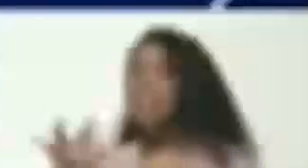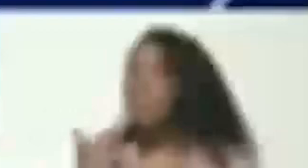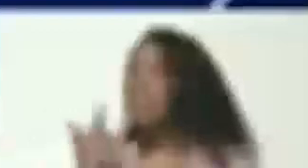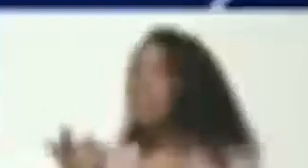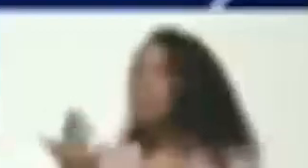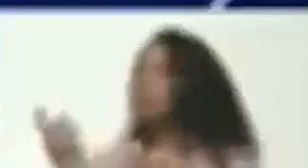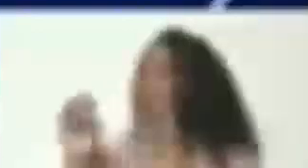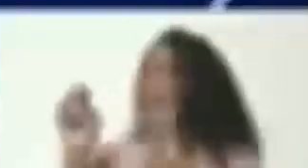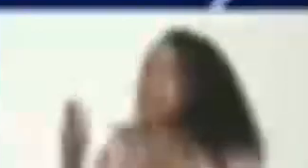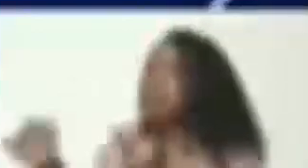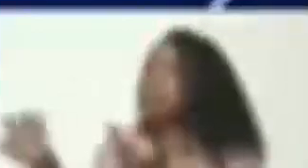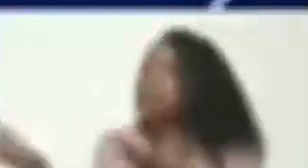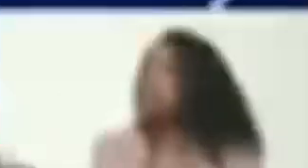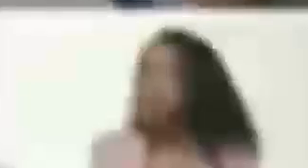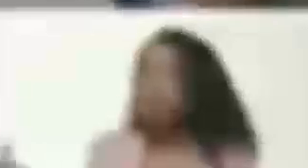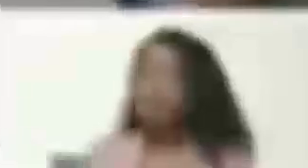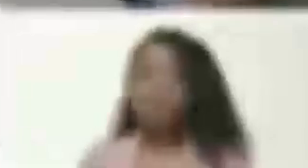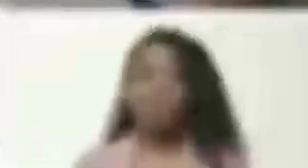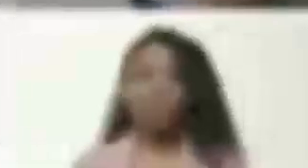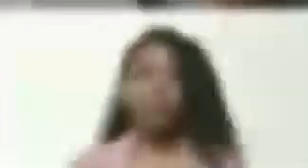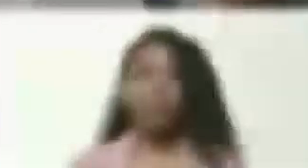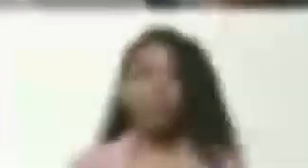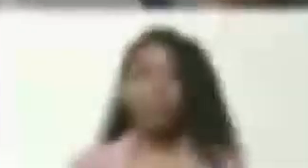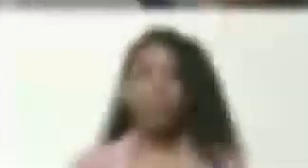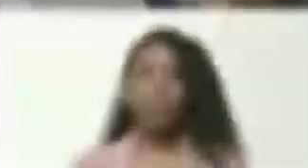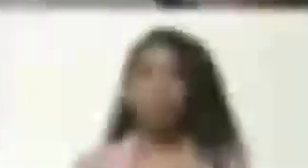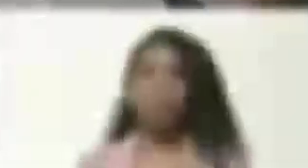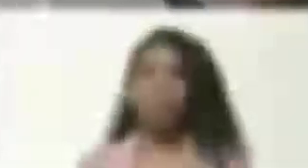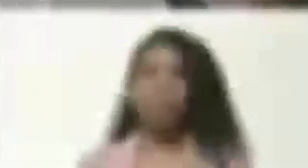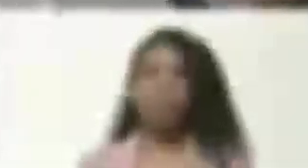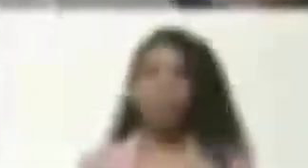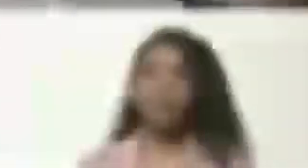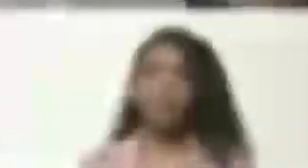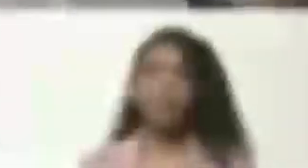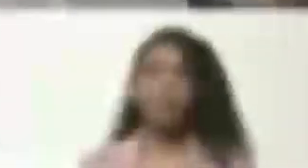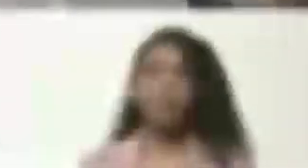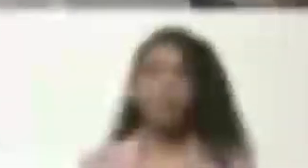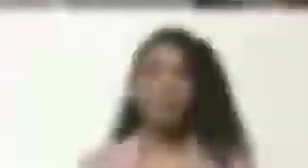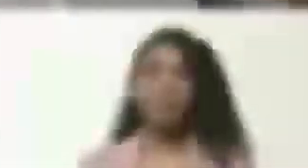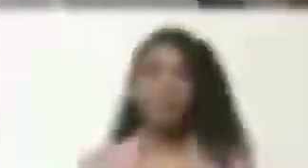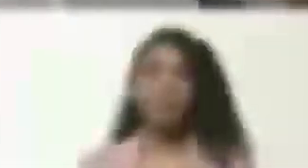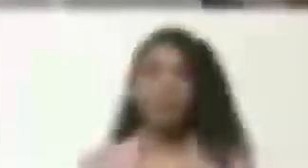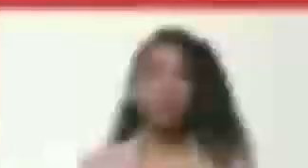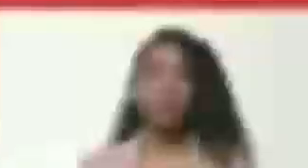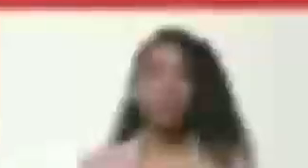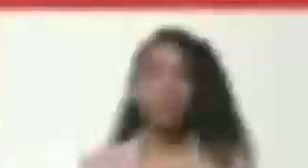tus orientaciones al respecto. Muchas gracias y será hasta la próxima.